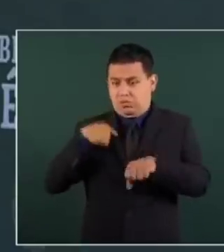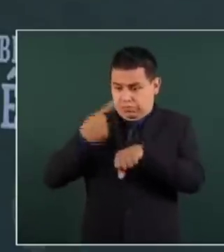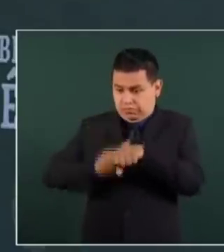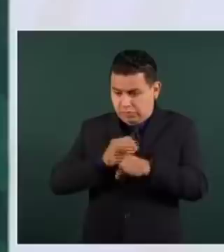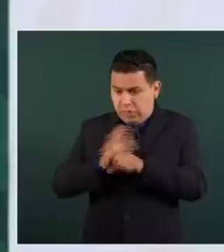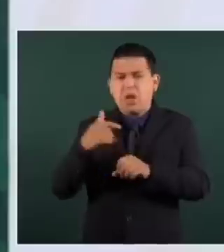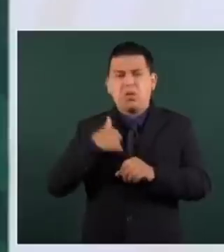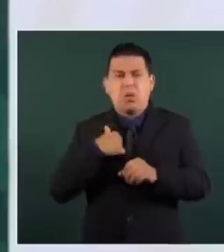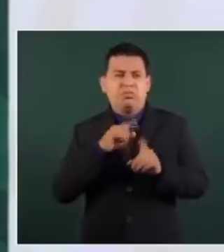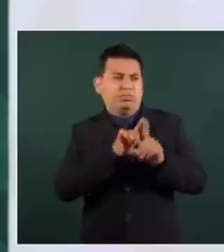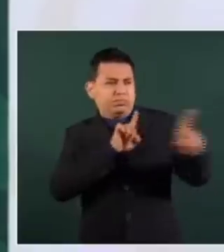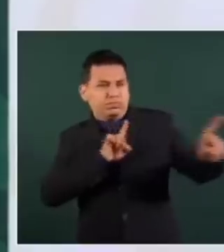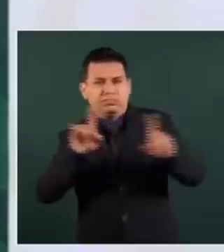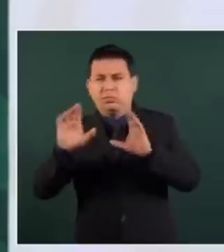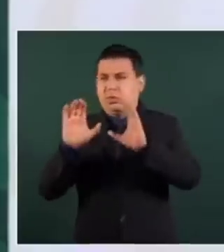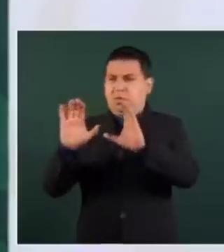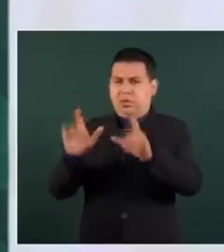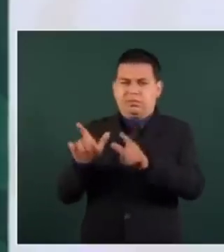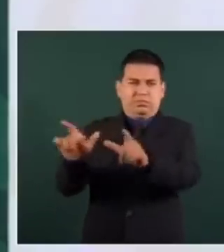distancia,